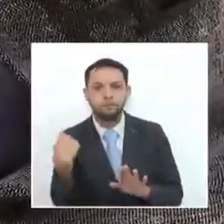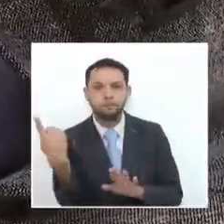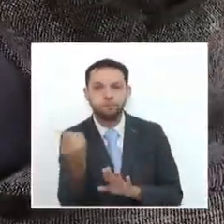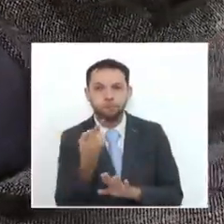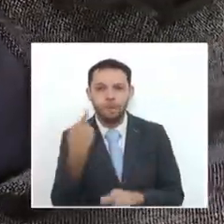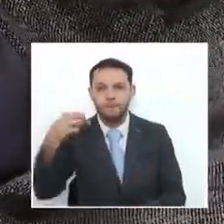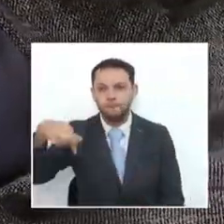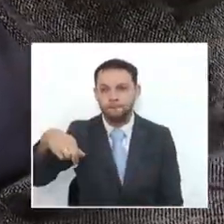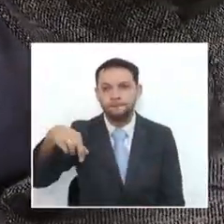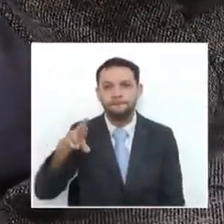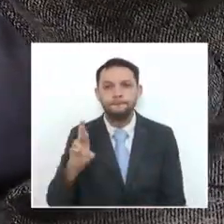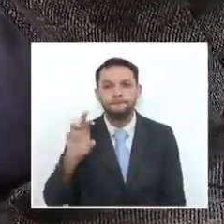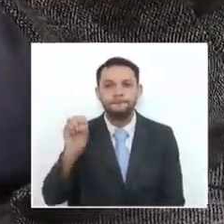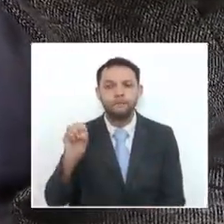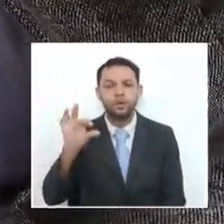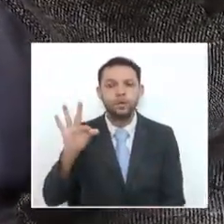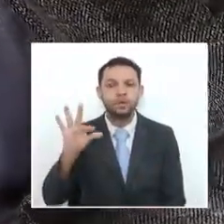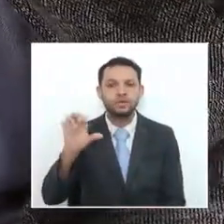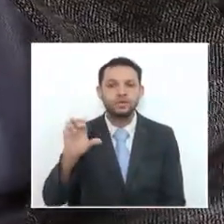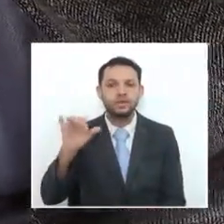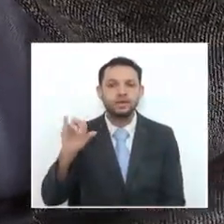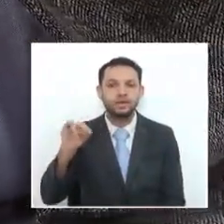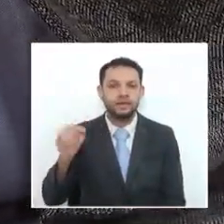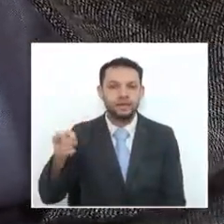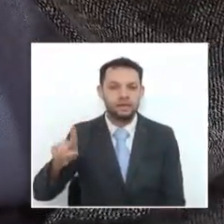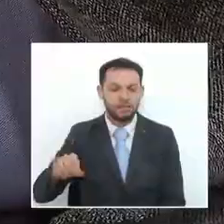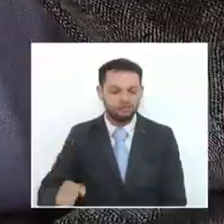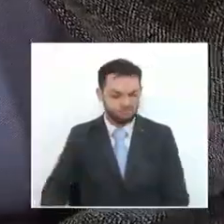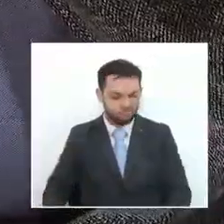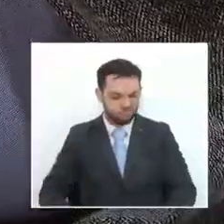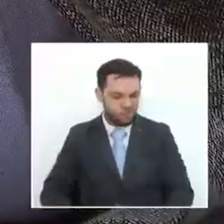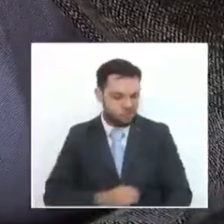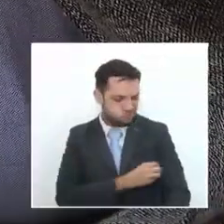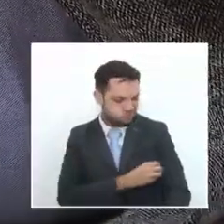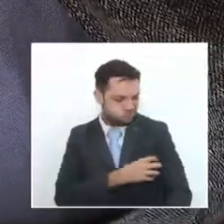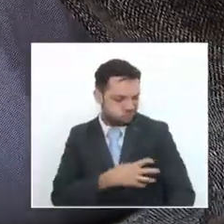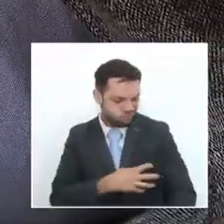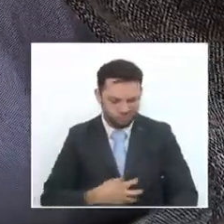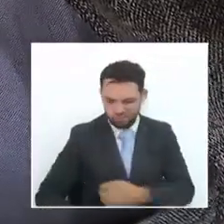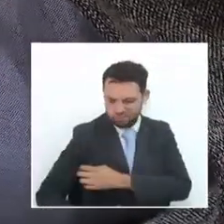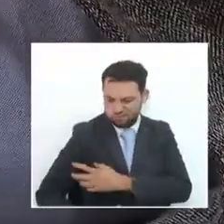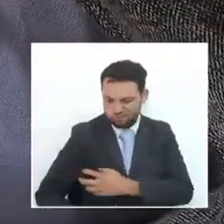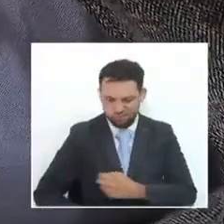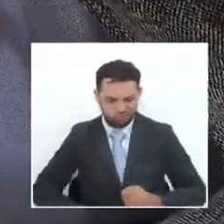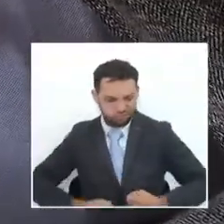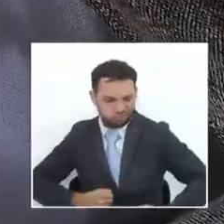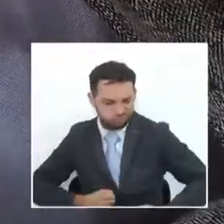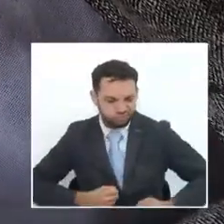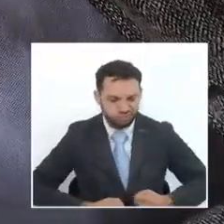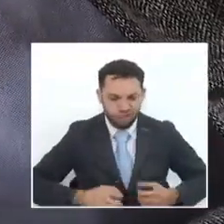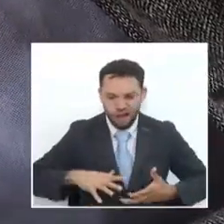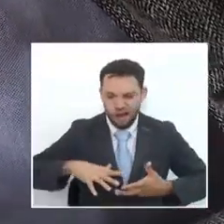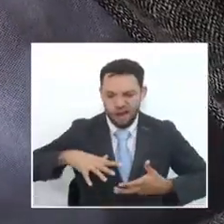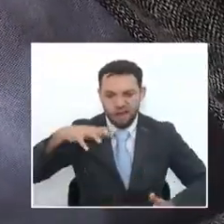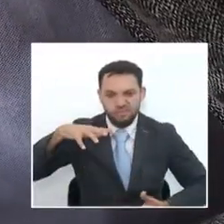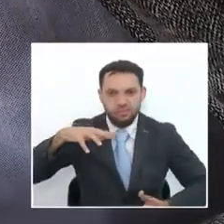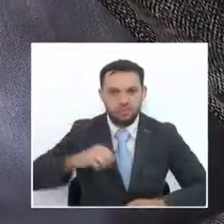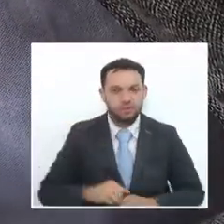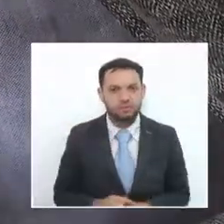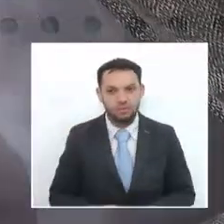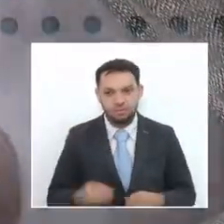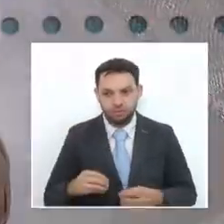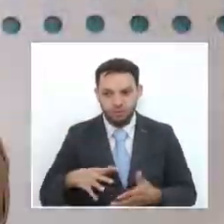que utilizan en muchos gimnasios. Unas proteínas, unos paquetados, pues medio bulto. Pues. Sí, grandísimo. No, una